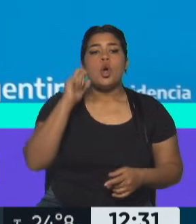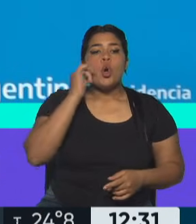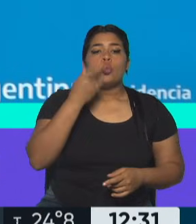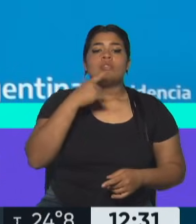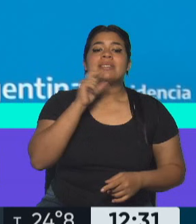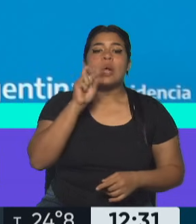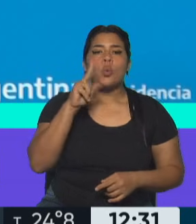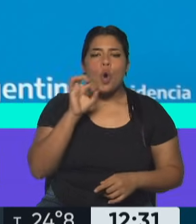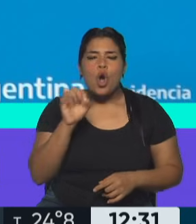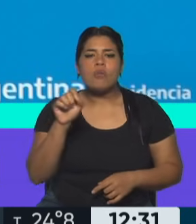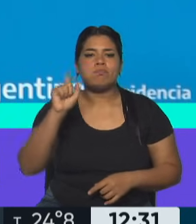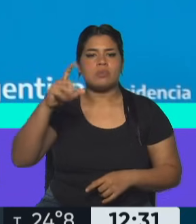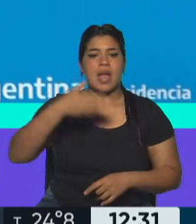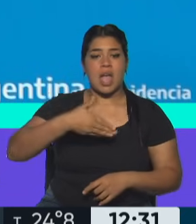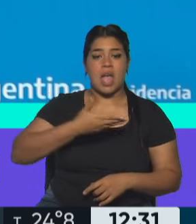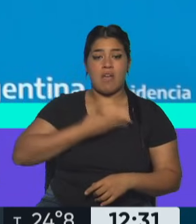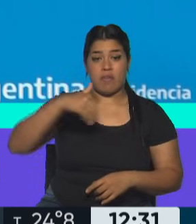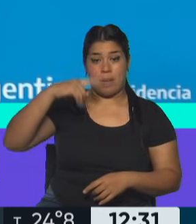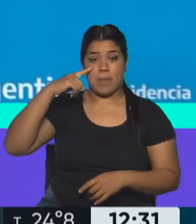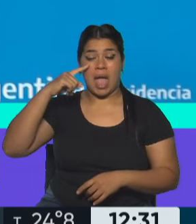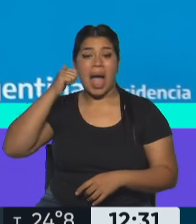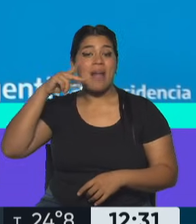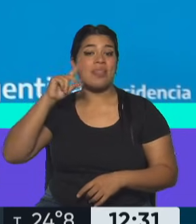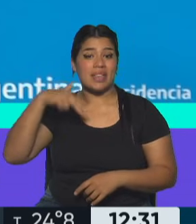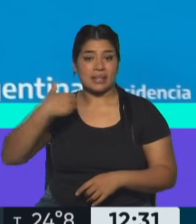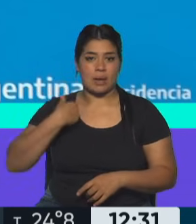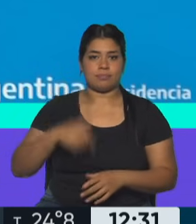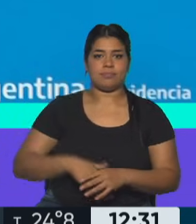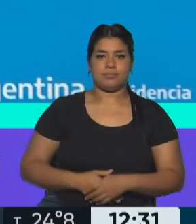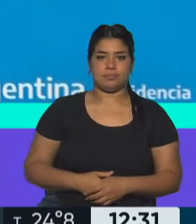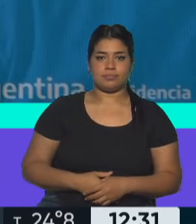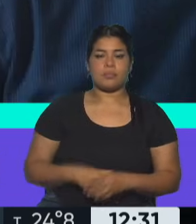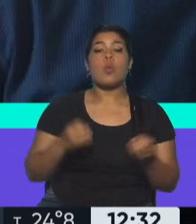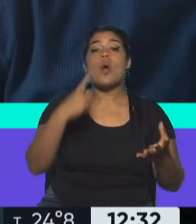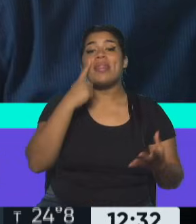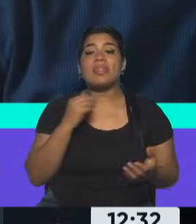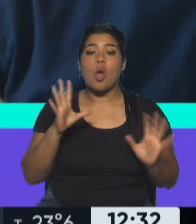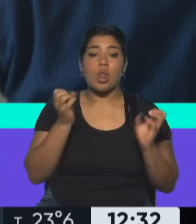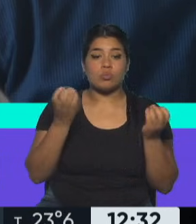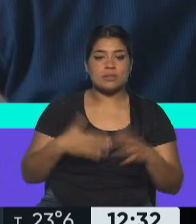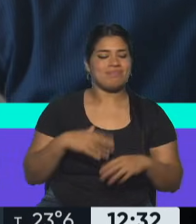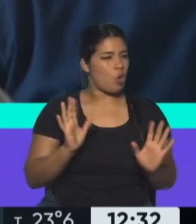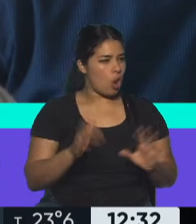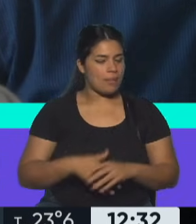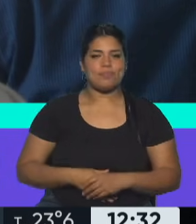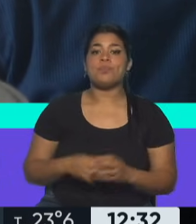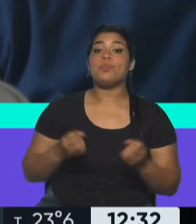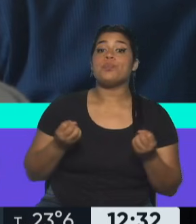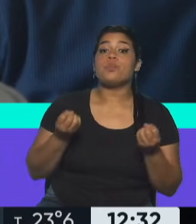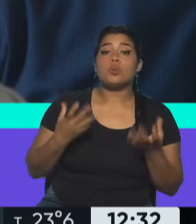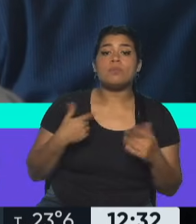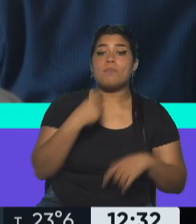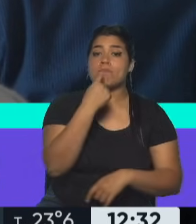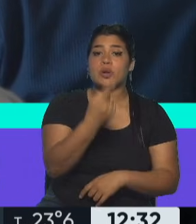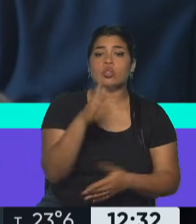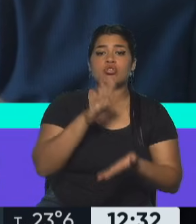Gustavo Aguarab, de FM Andina, y luego Ariel Rodríguez, de Cadena 3. Buen día, Gabriela, ¿cómo estás? Hola, Gustavo. Muy bien. Mi pregunta tiene que ver